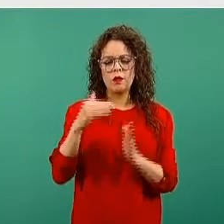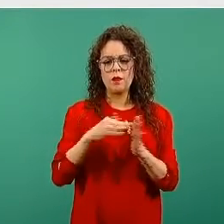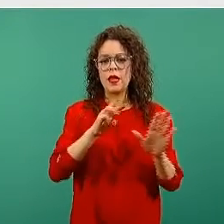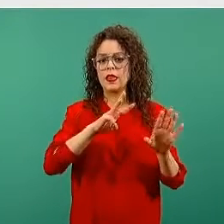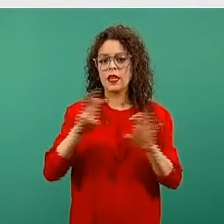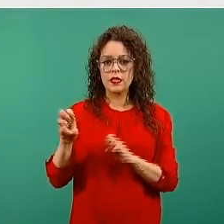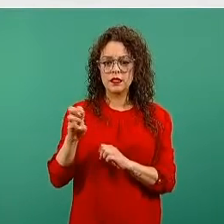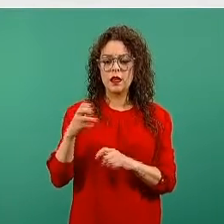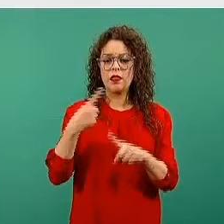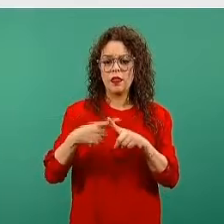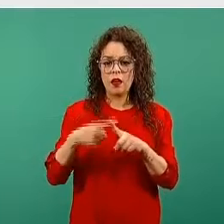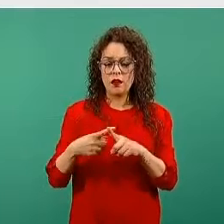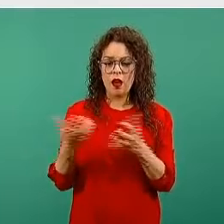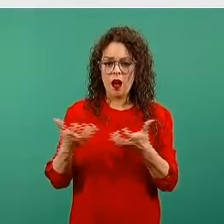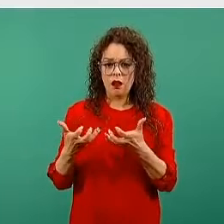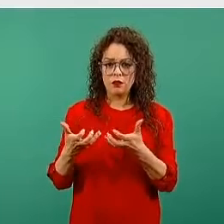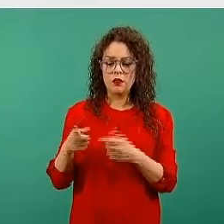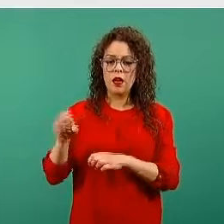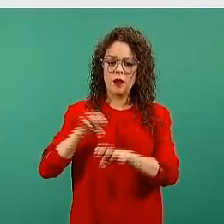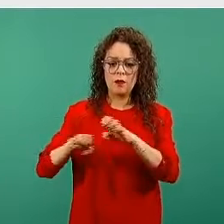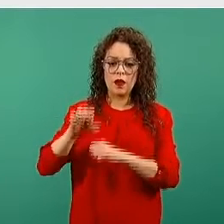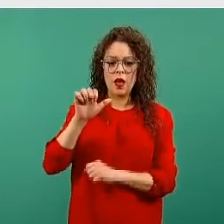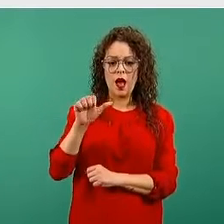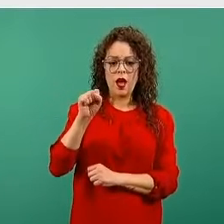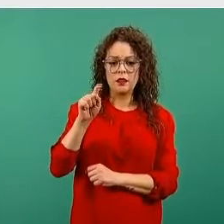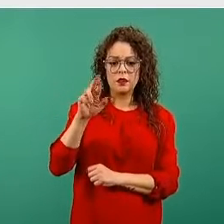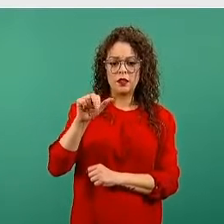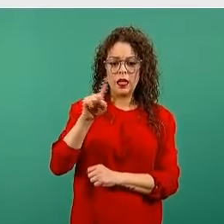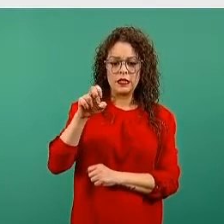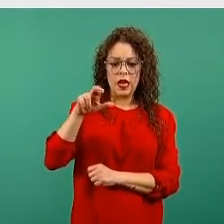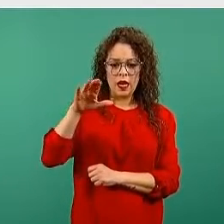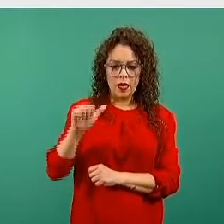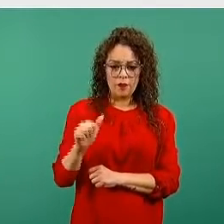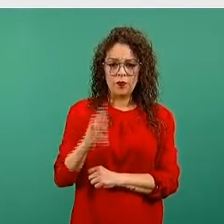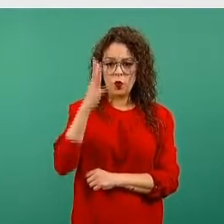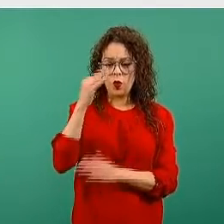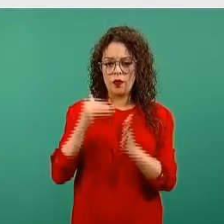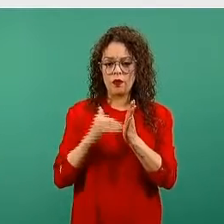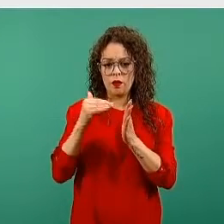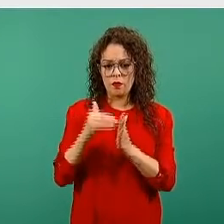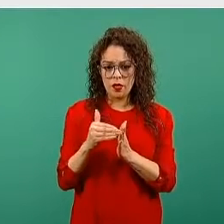3.589.300 de AstraZeneca, 4 millones de Sinovac,